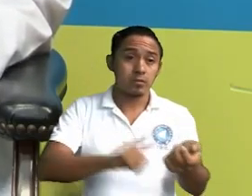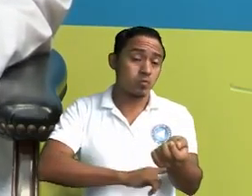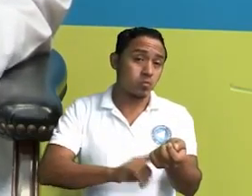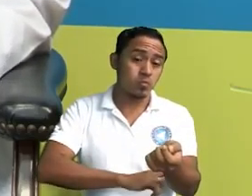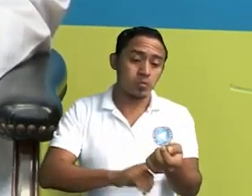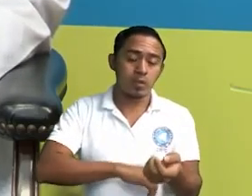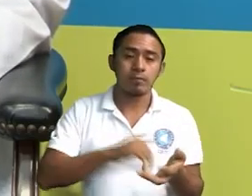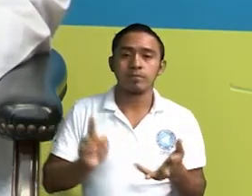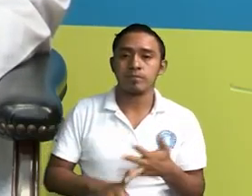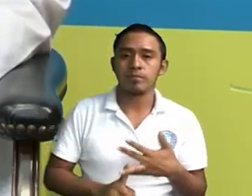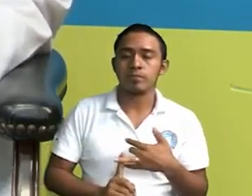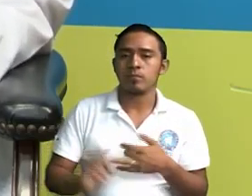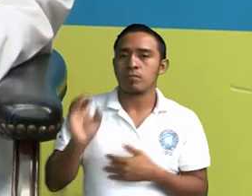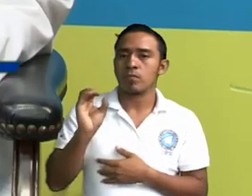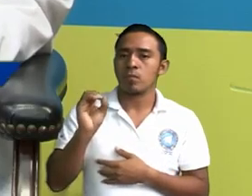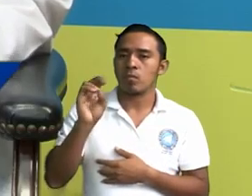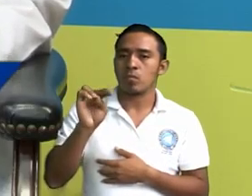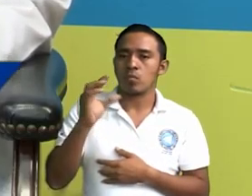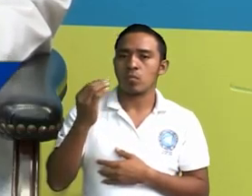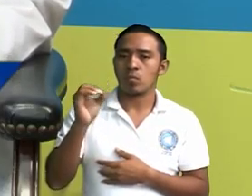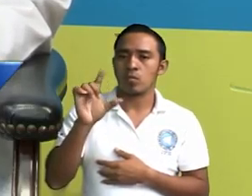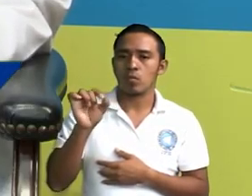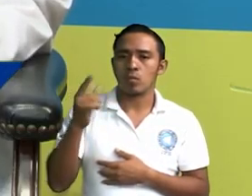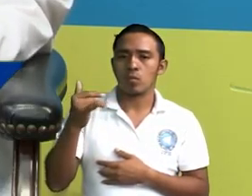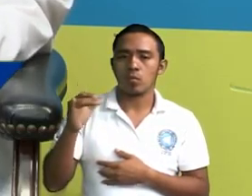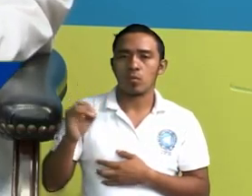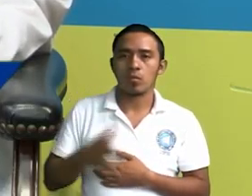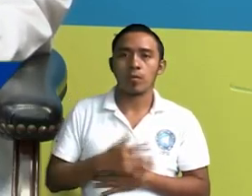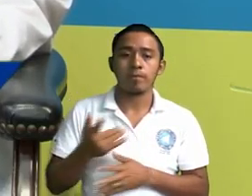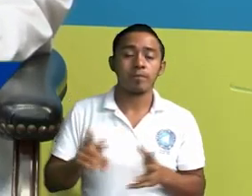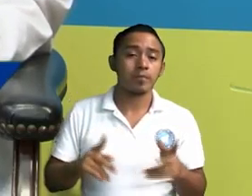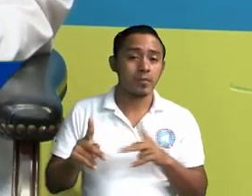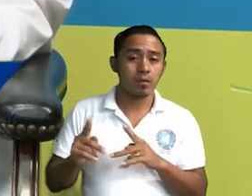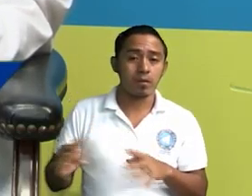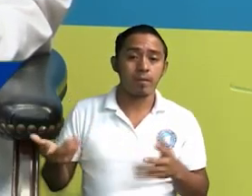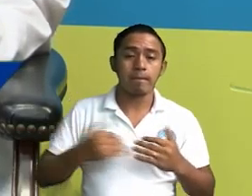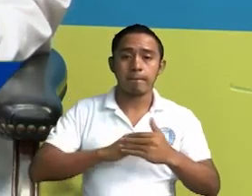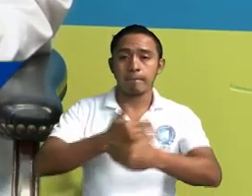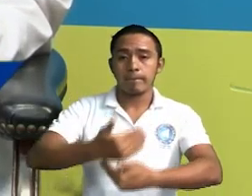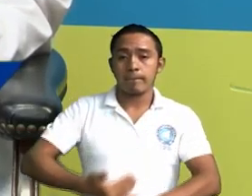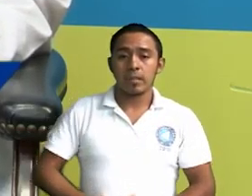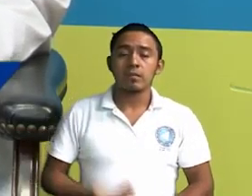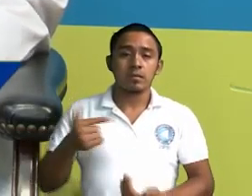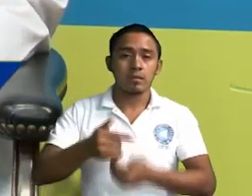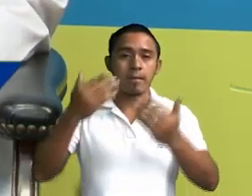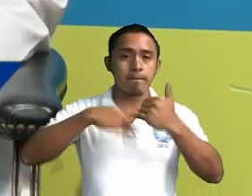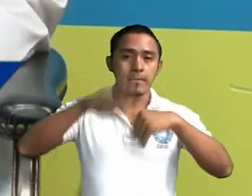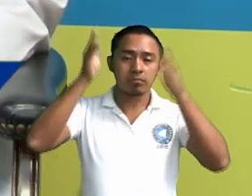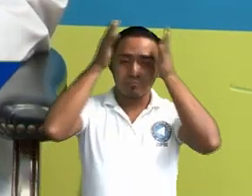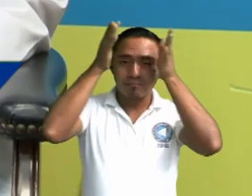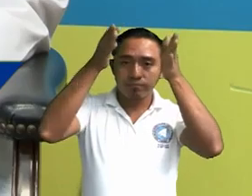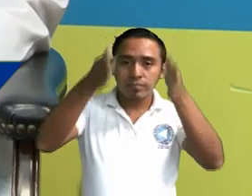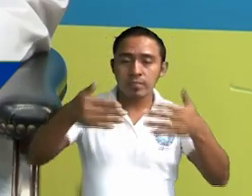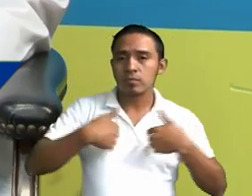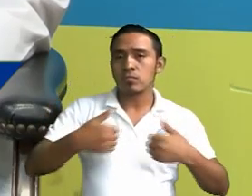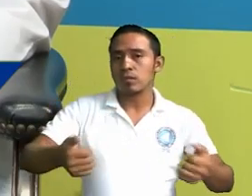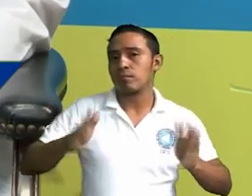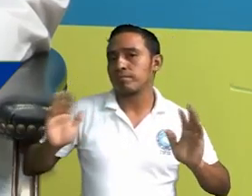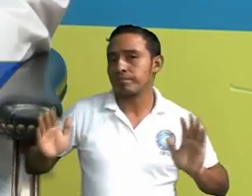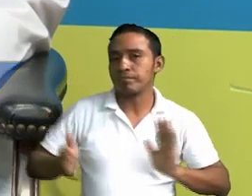paciente oncológico paciente embarazada son los que deben de tener un mayor énfasis en su salud bucal ahora